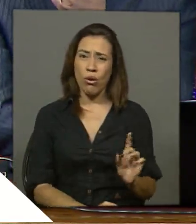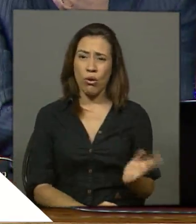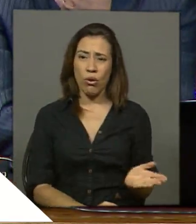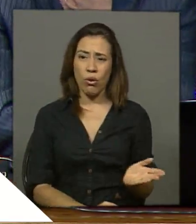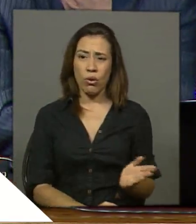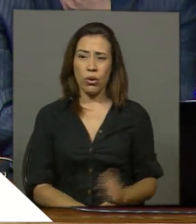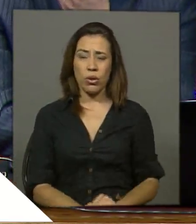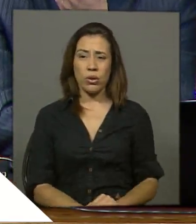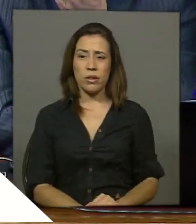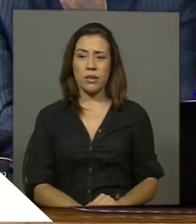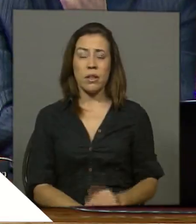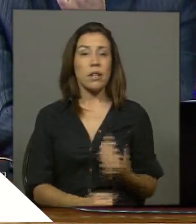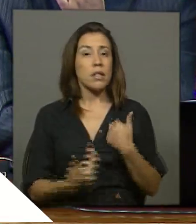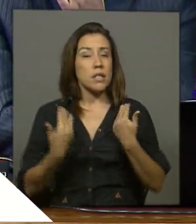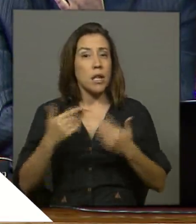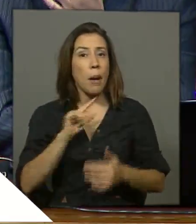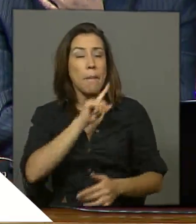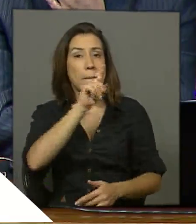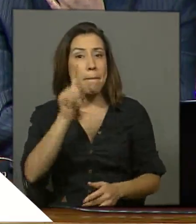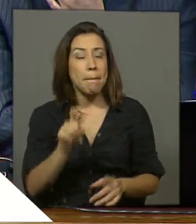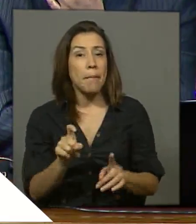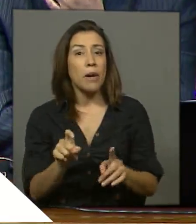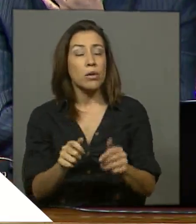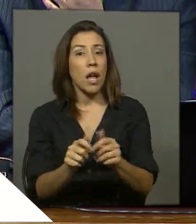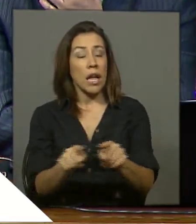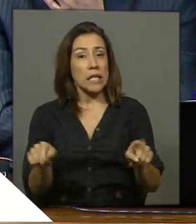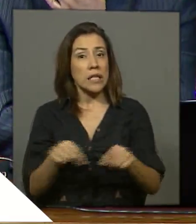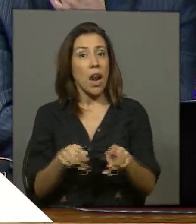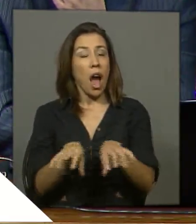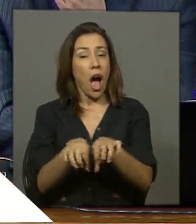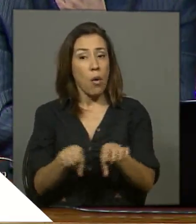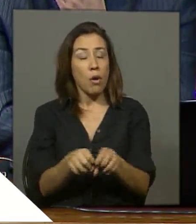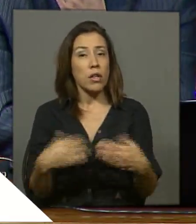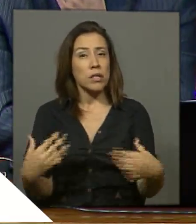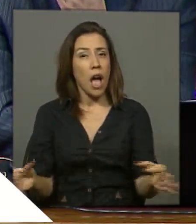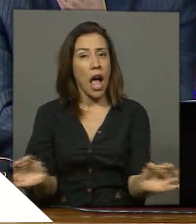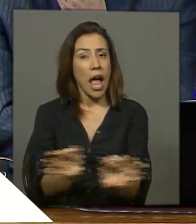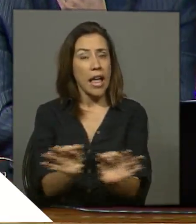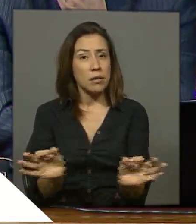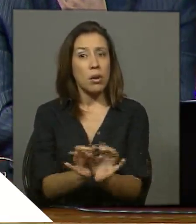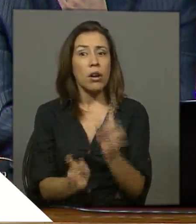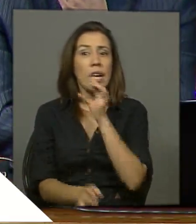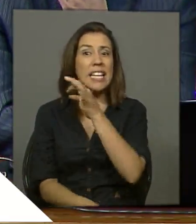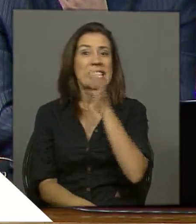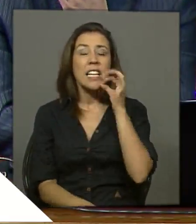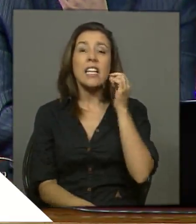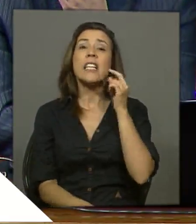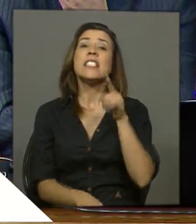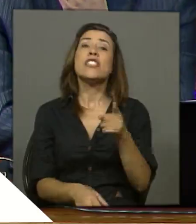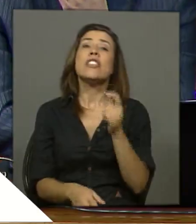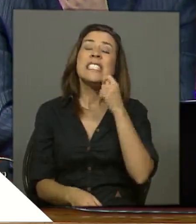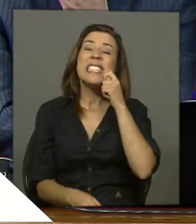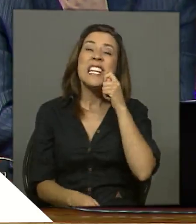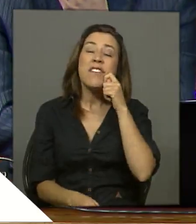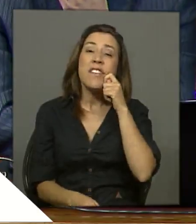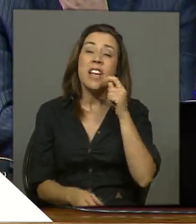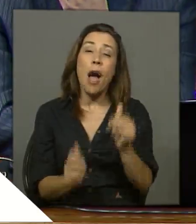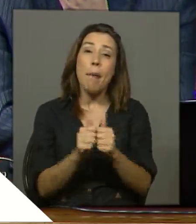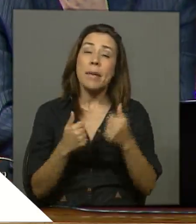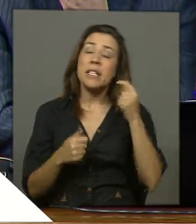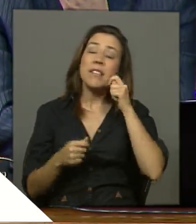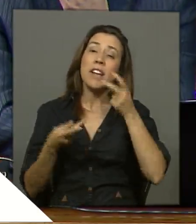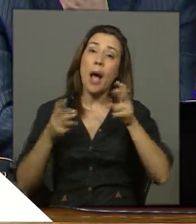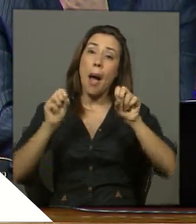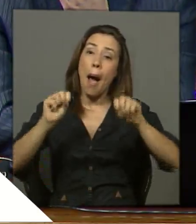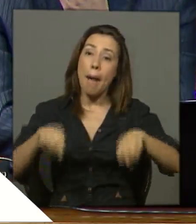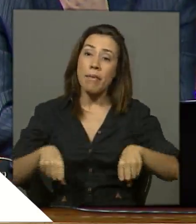nerviosos le he consultado a la sala su asentimiento he explicado Que el silencio a la sala la mesa lo entiende Como una aprobación